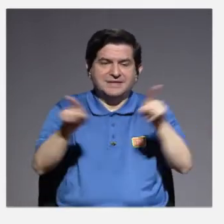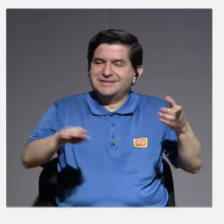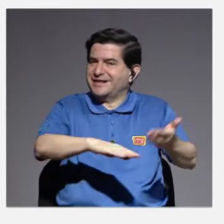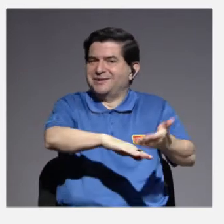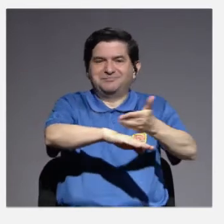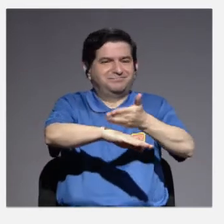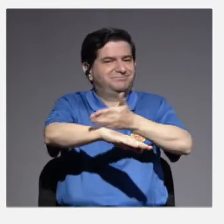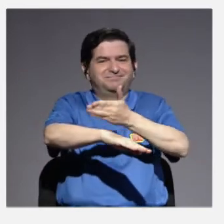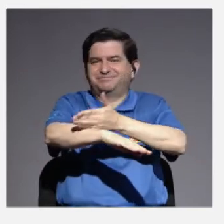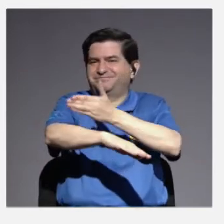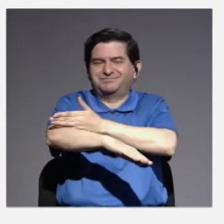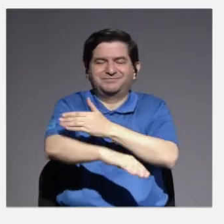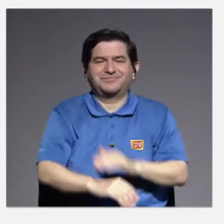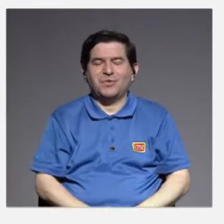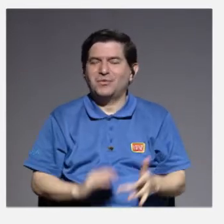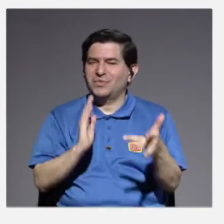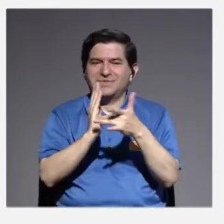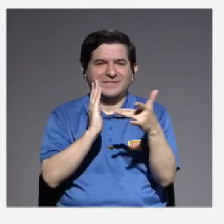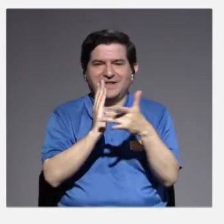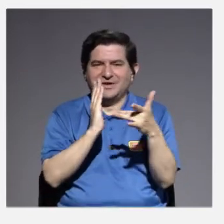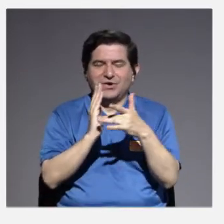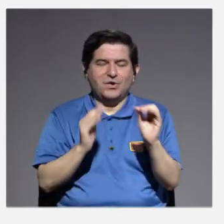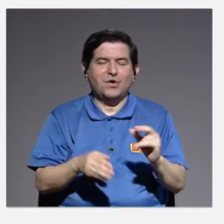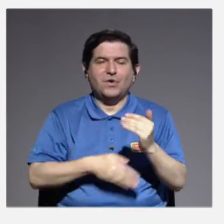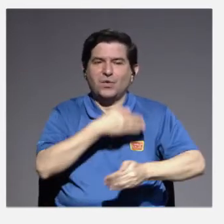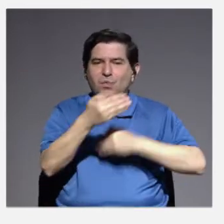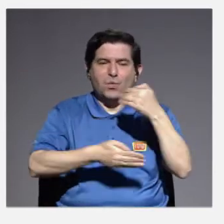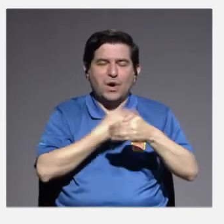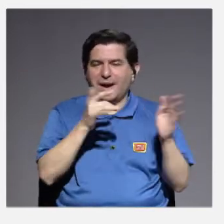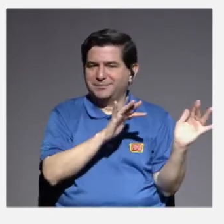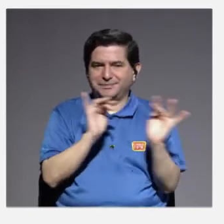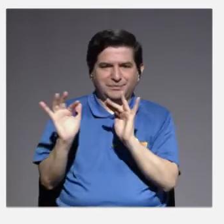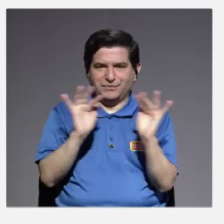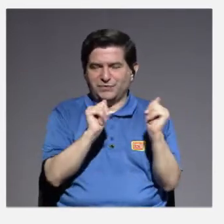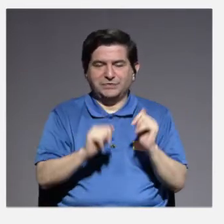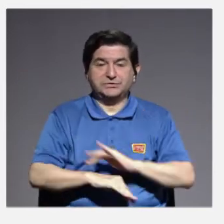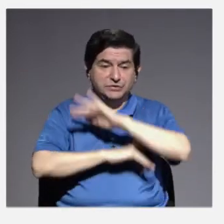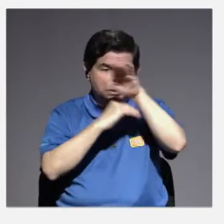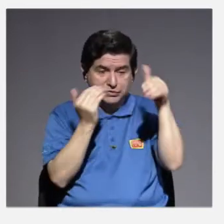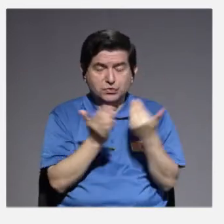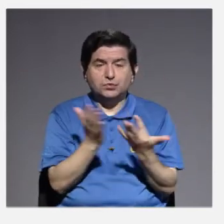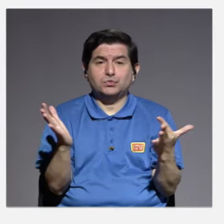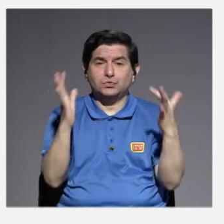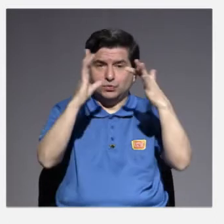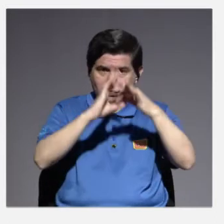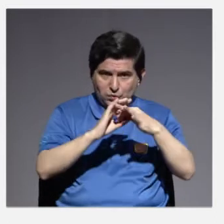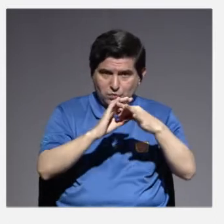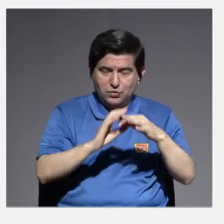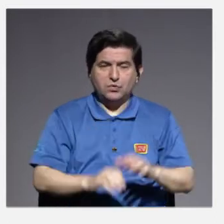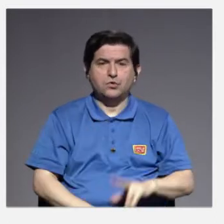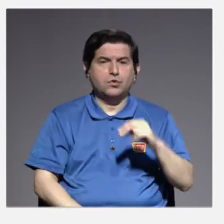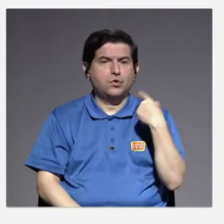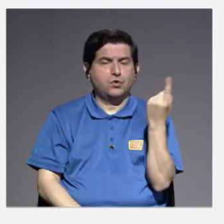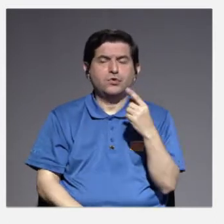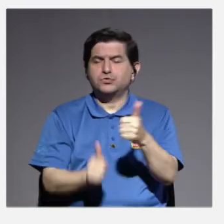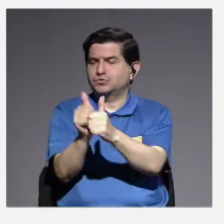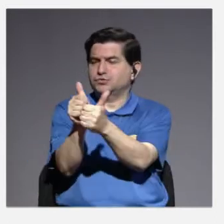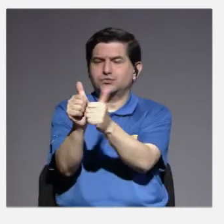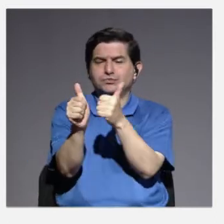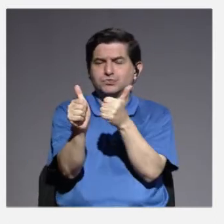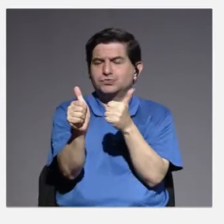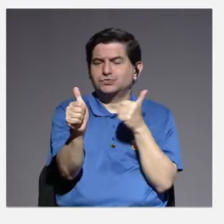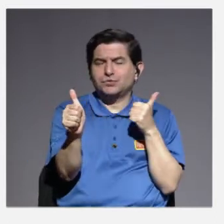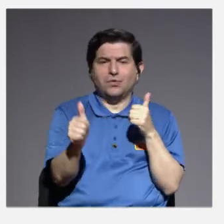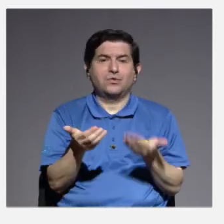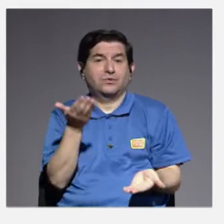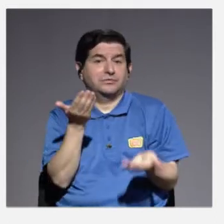avance a nivel tecnológico o en los procesos de digitalización. Y todo esto en conjunto hace no solamente que haya rezago en